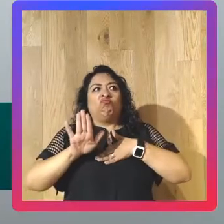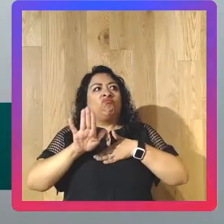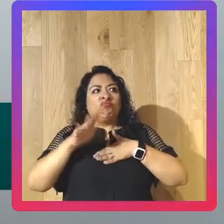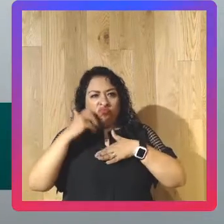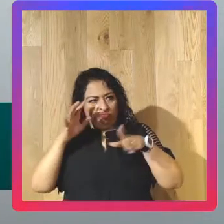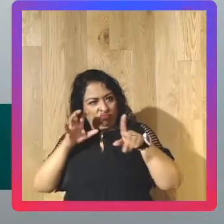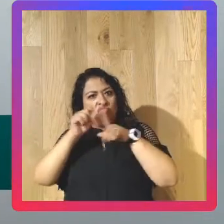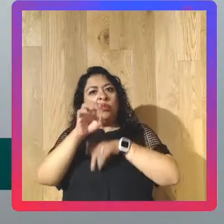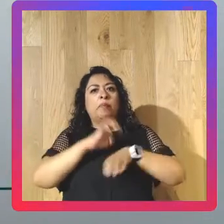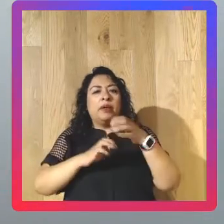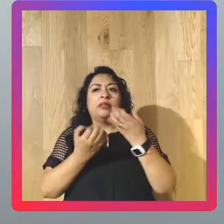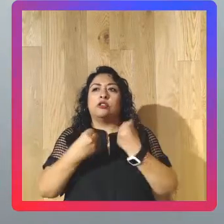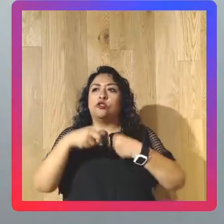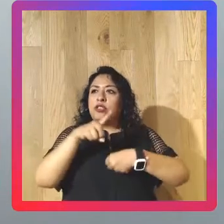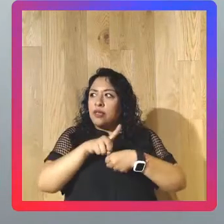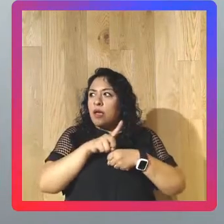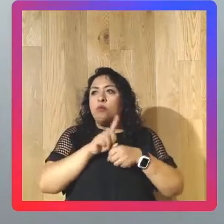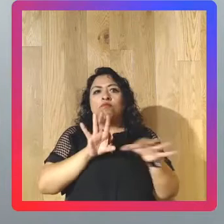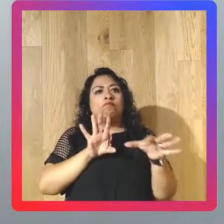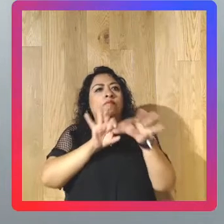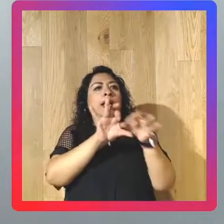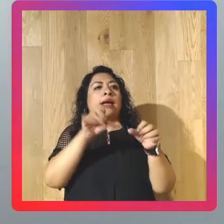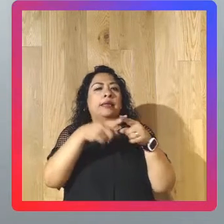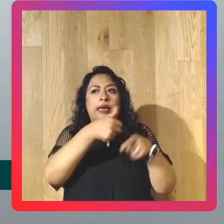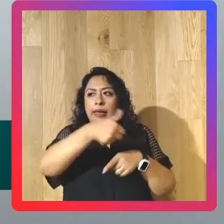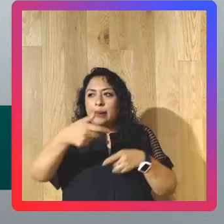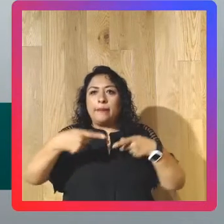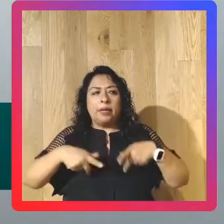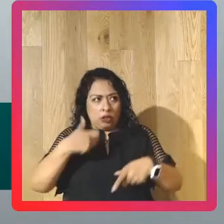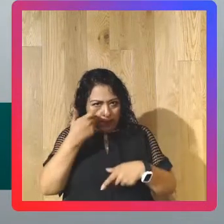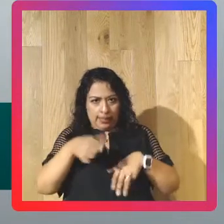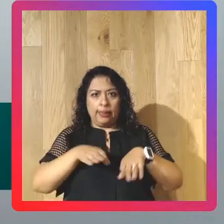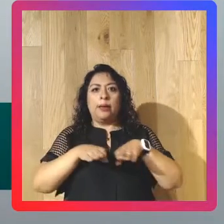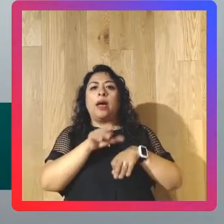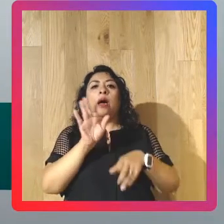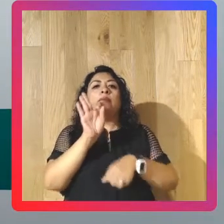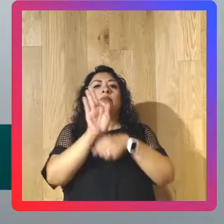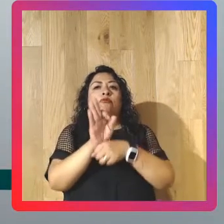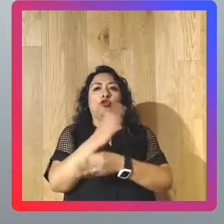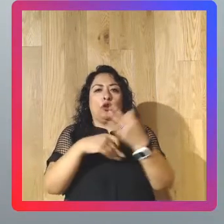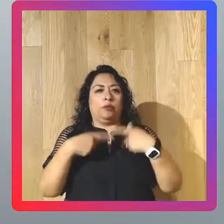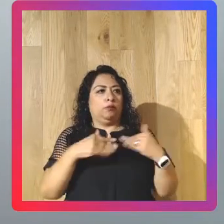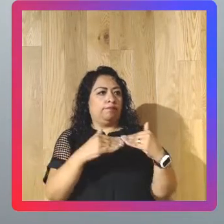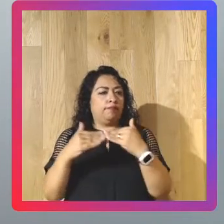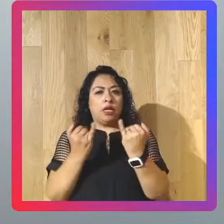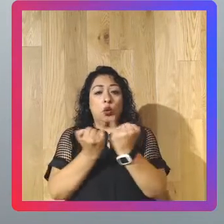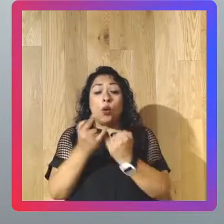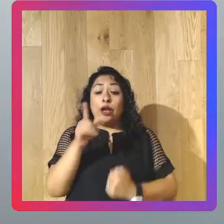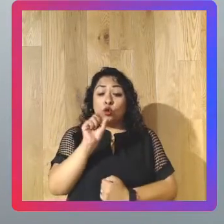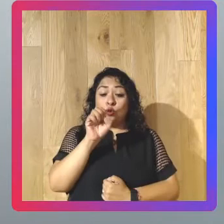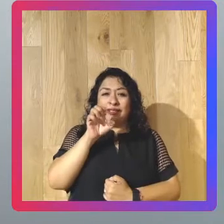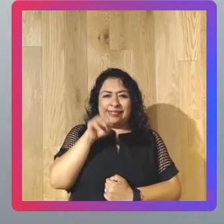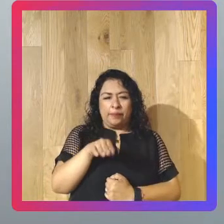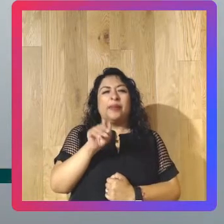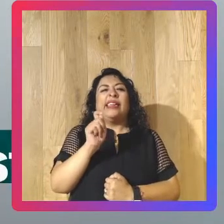lograr empresas y sociedad a la medida de la persona, dispuestos a trabajar por el bien común. En USEM trabajamos